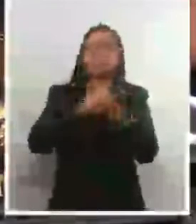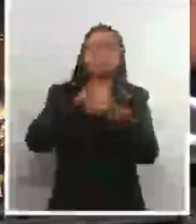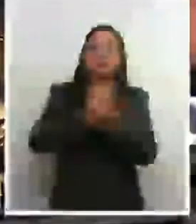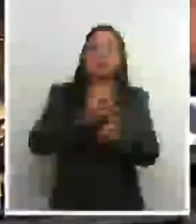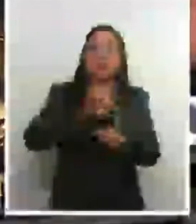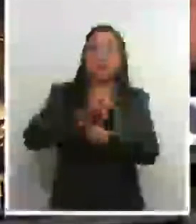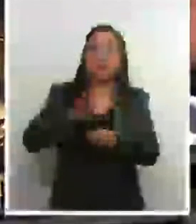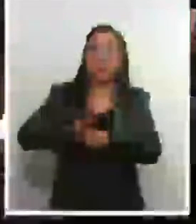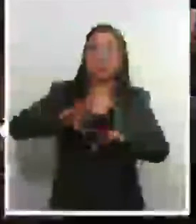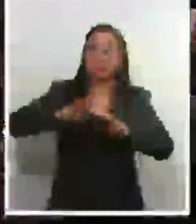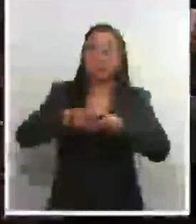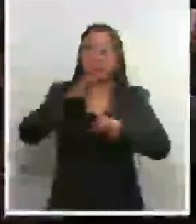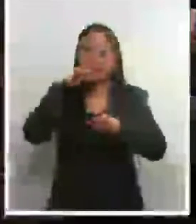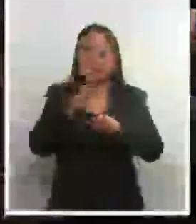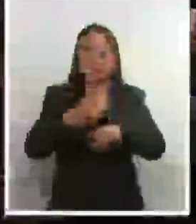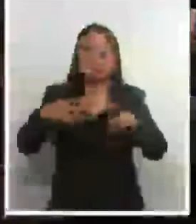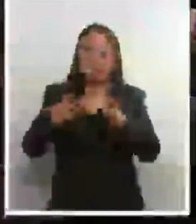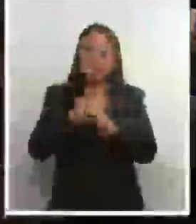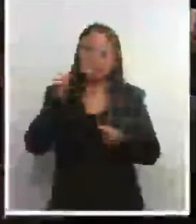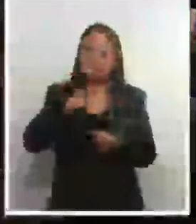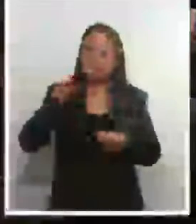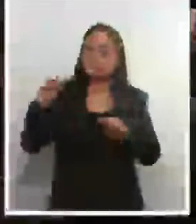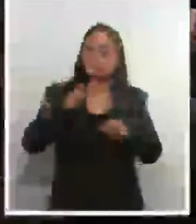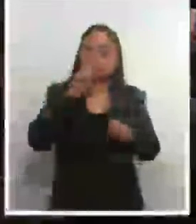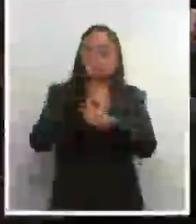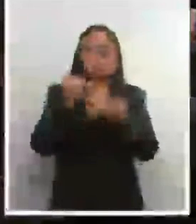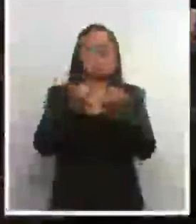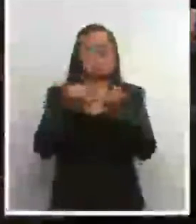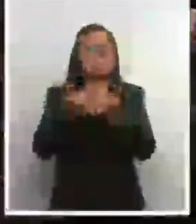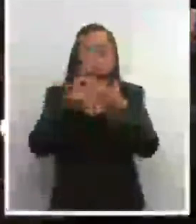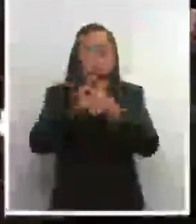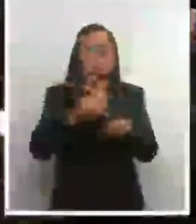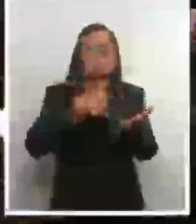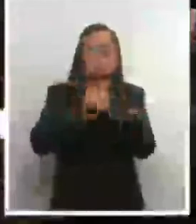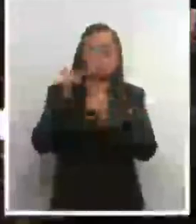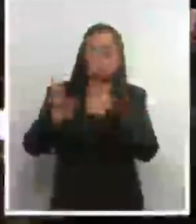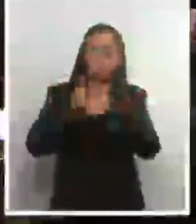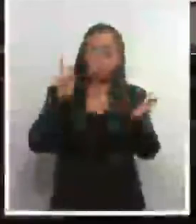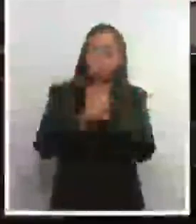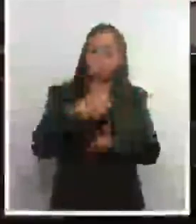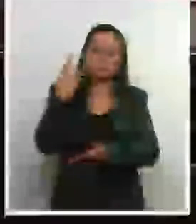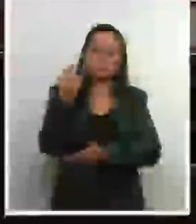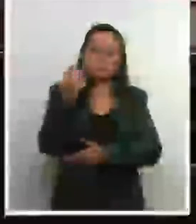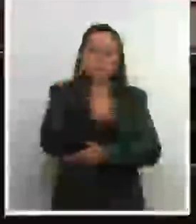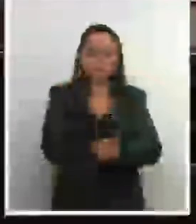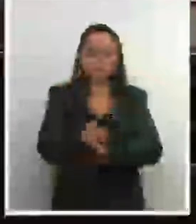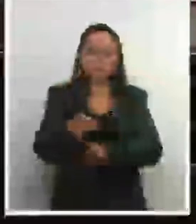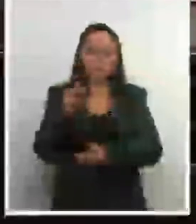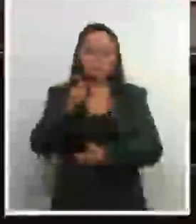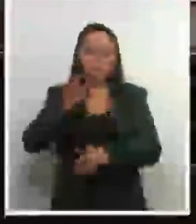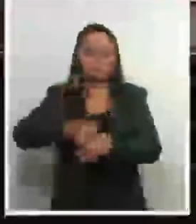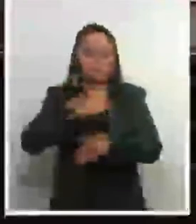competencia concurrente, así como federales cuando lo determine la ley. Para